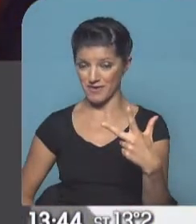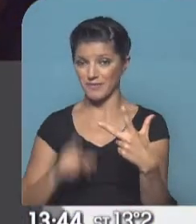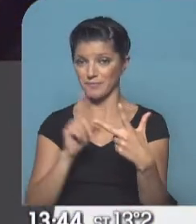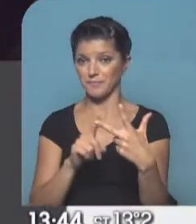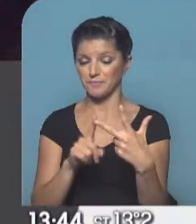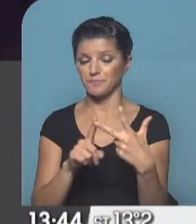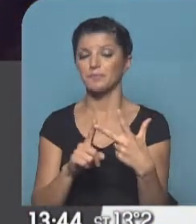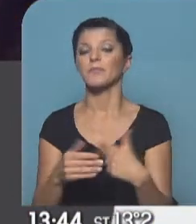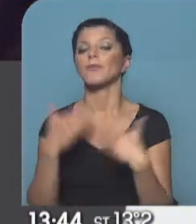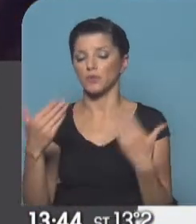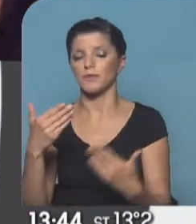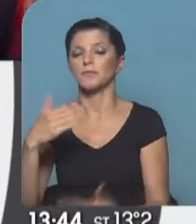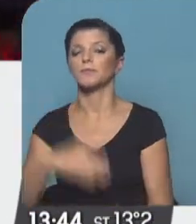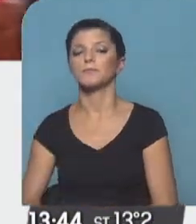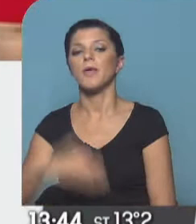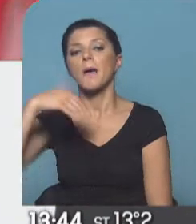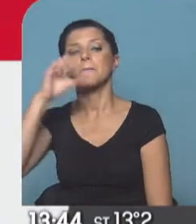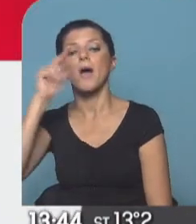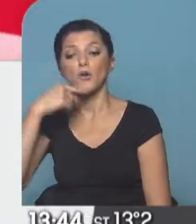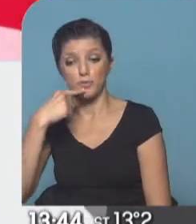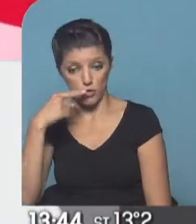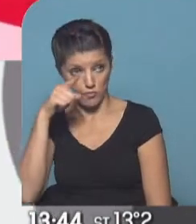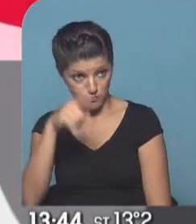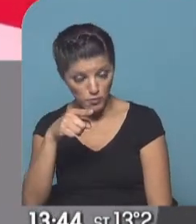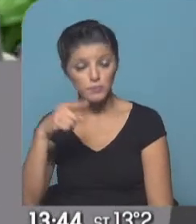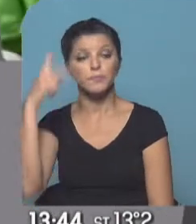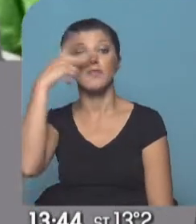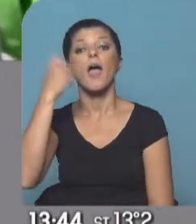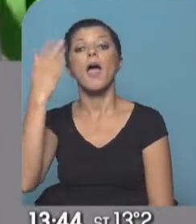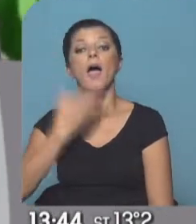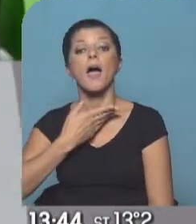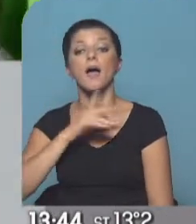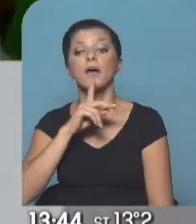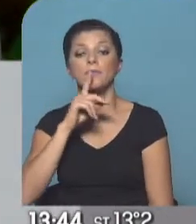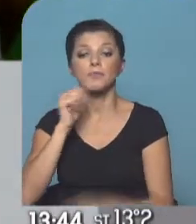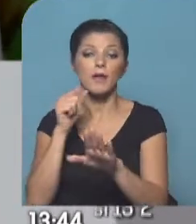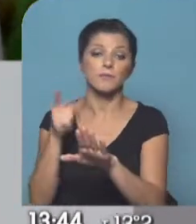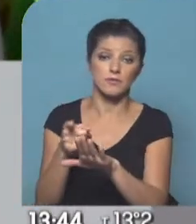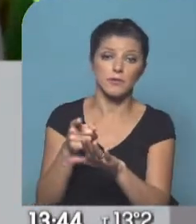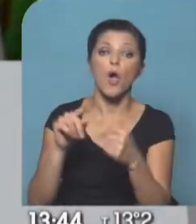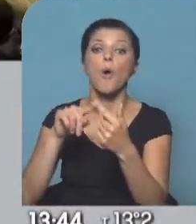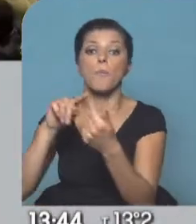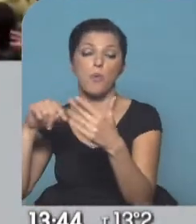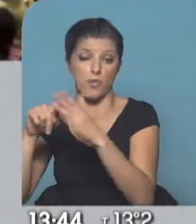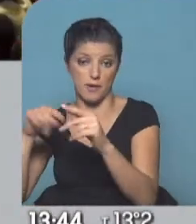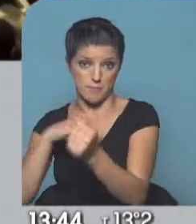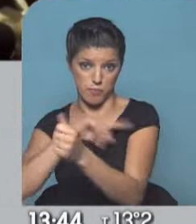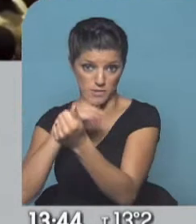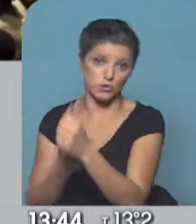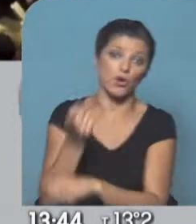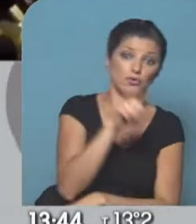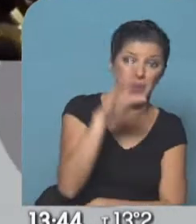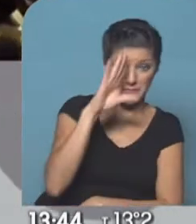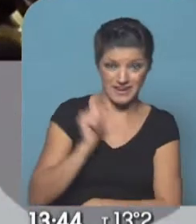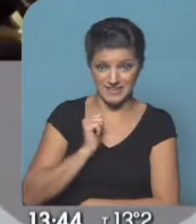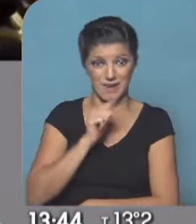lo que dijo fue: usted, Faye, tiene el poder militar, el poder político, y usted, JIFA, tiene el poder militar, porque es